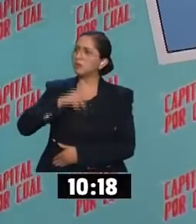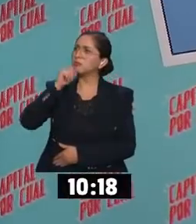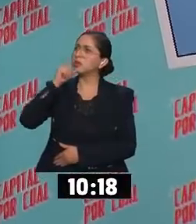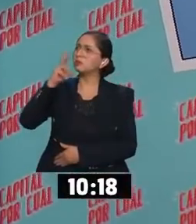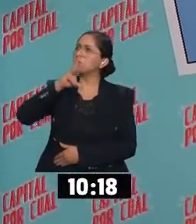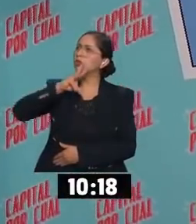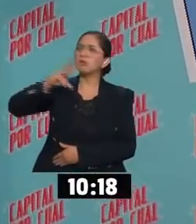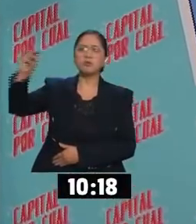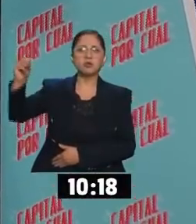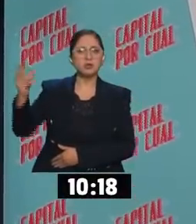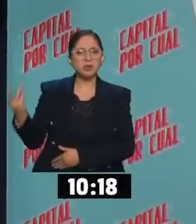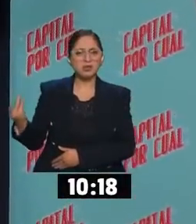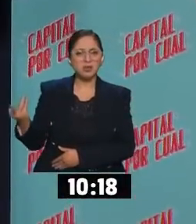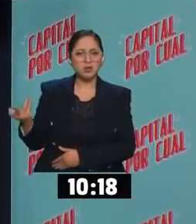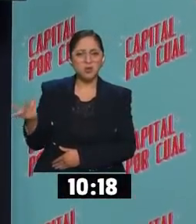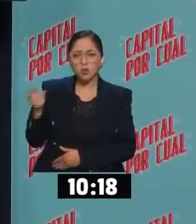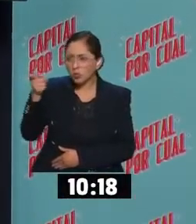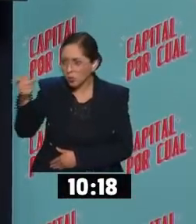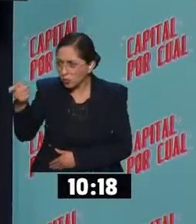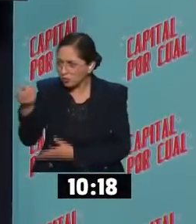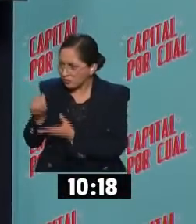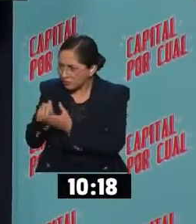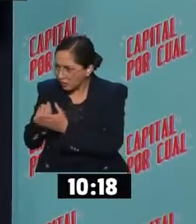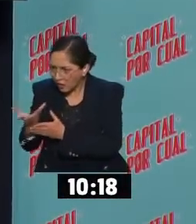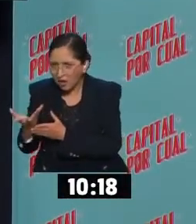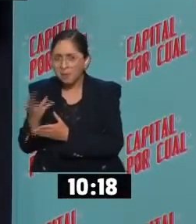¿Por qué no saliste de allí? ¿Por qué no viniste conmigo?